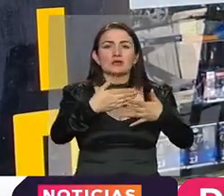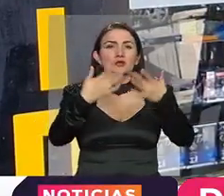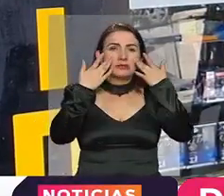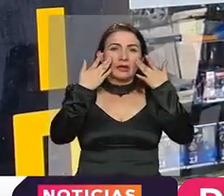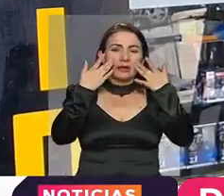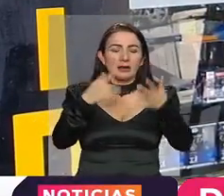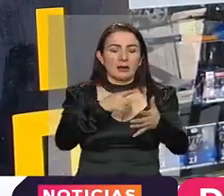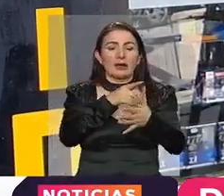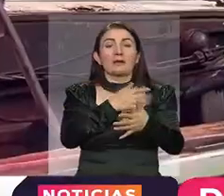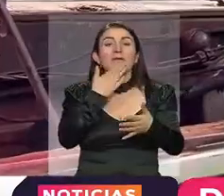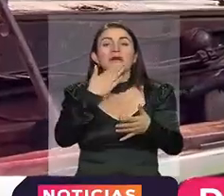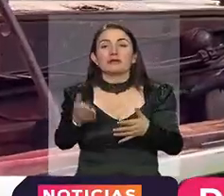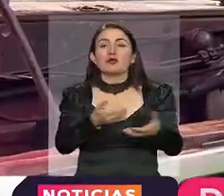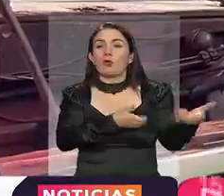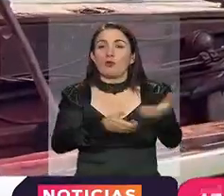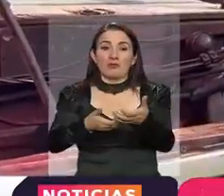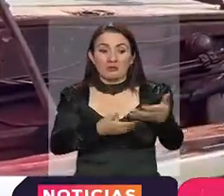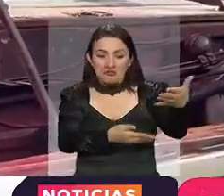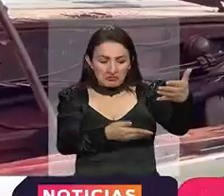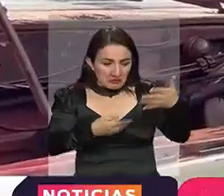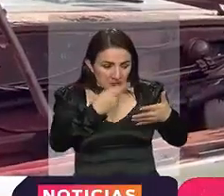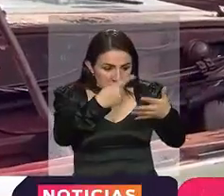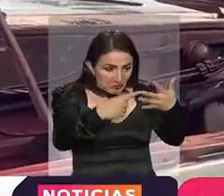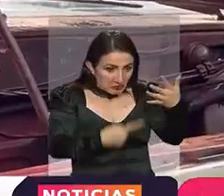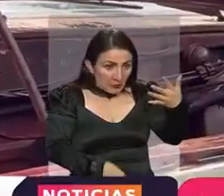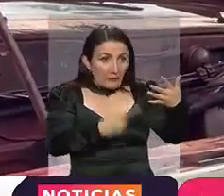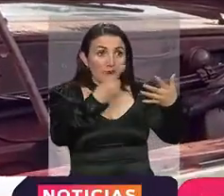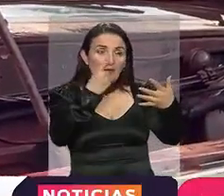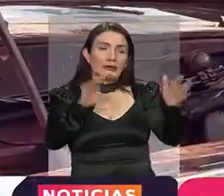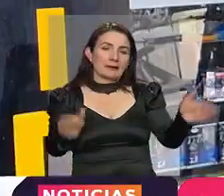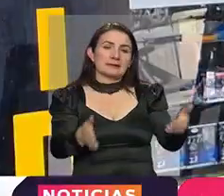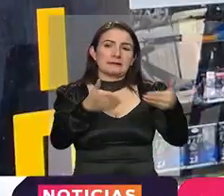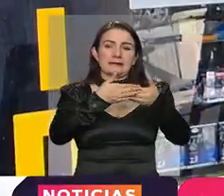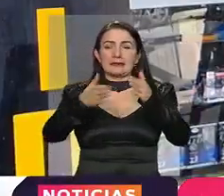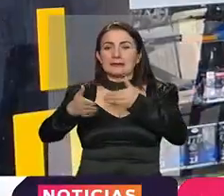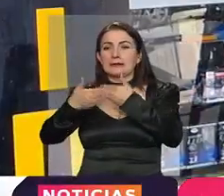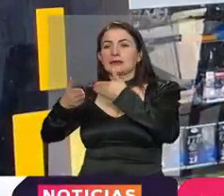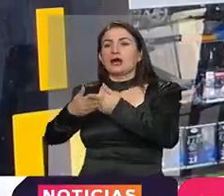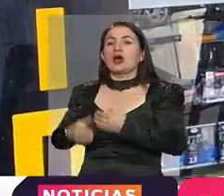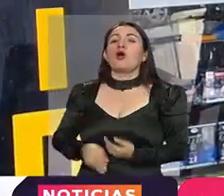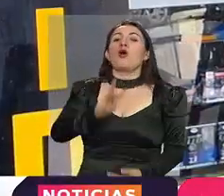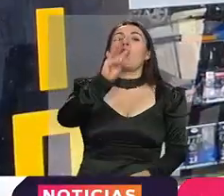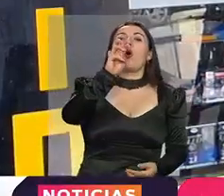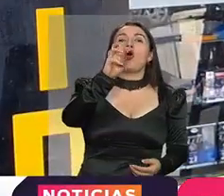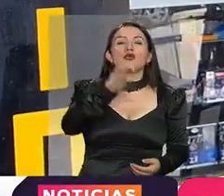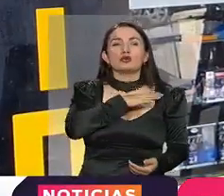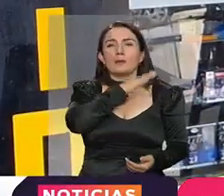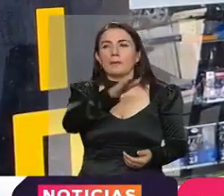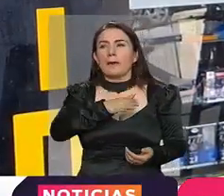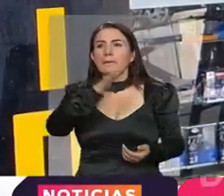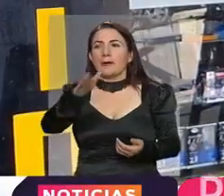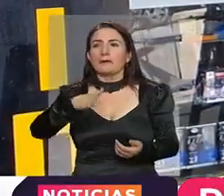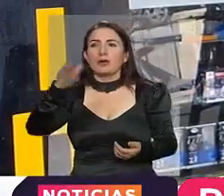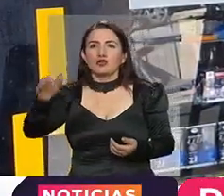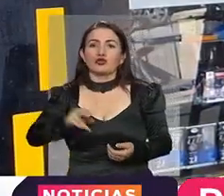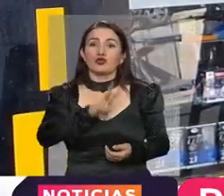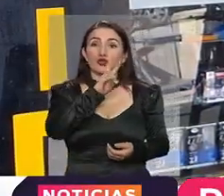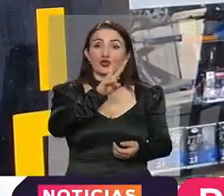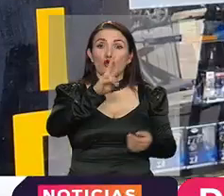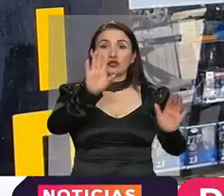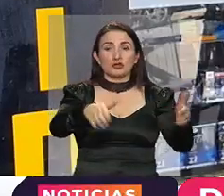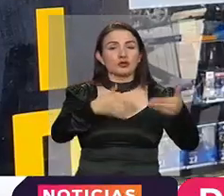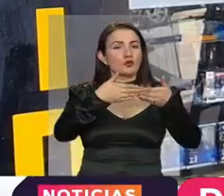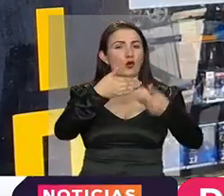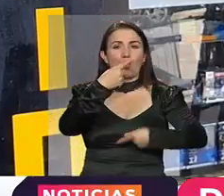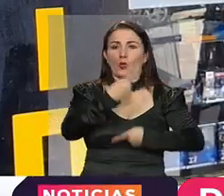y el permiso de bomberos. En medio de la jornada se llevaron a cabo algunos cierres. Llevamos 8 inspecciones, 2 establecimientos